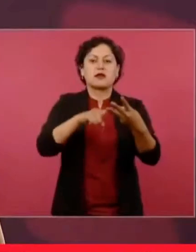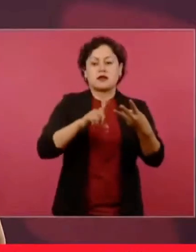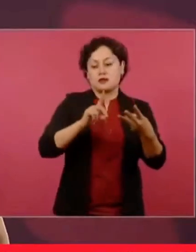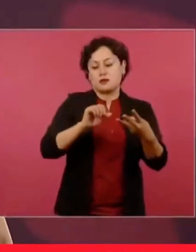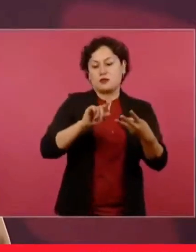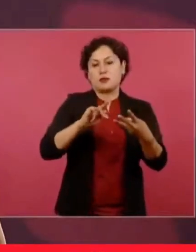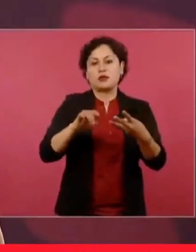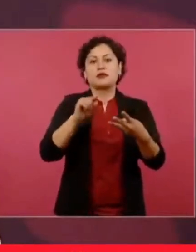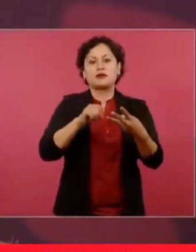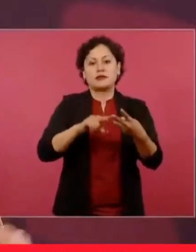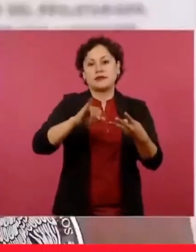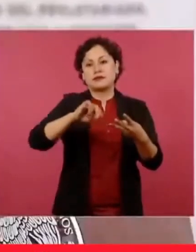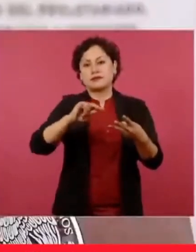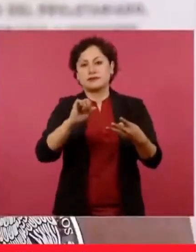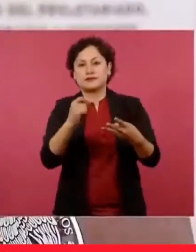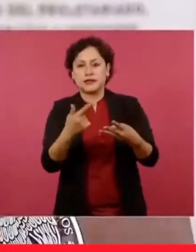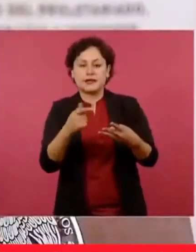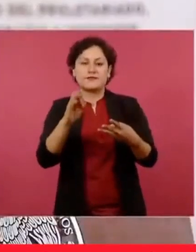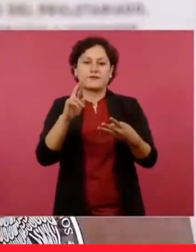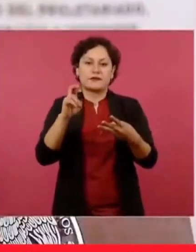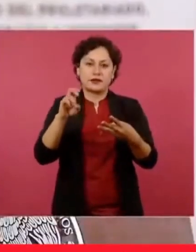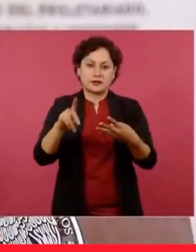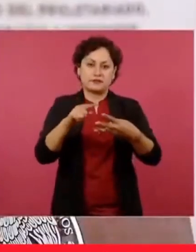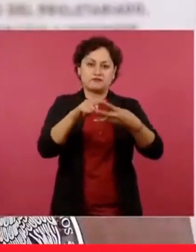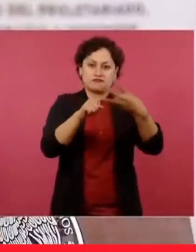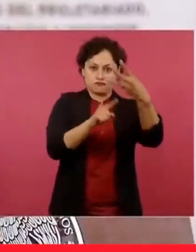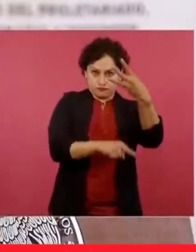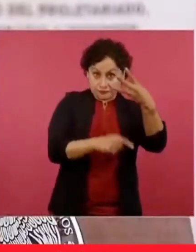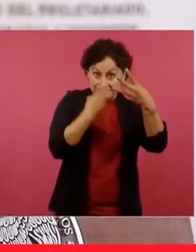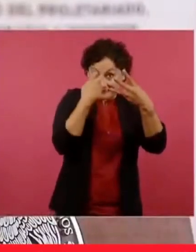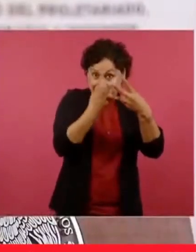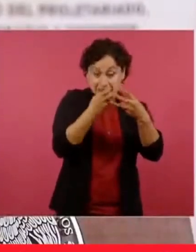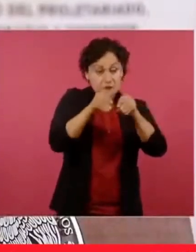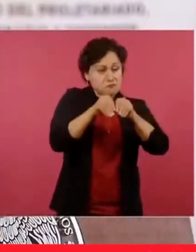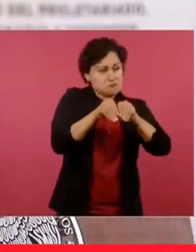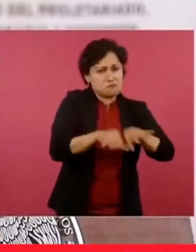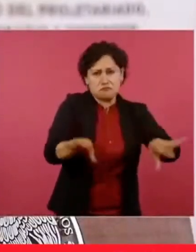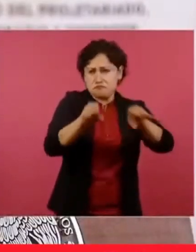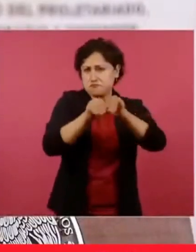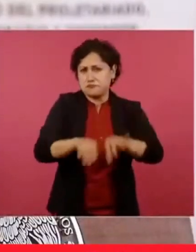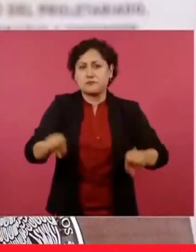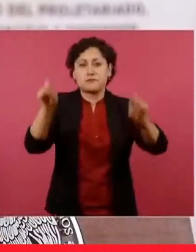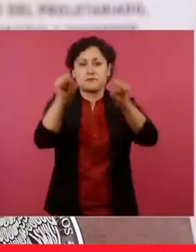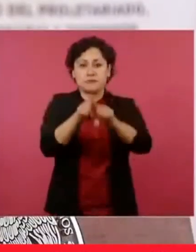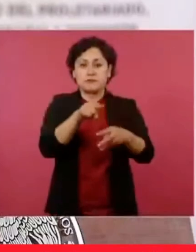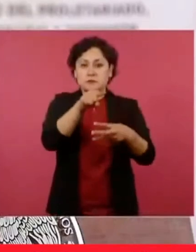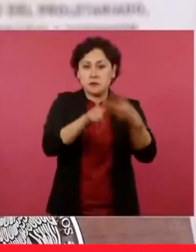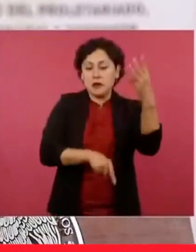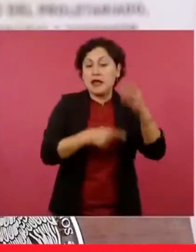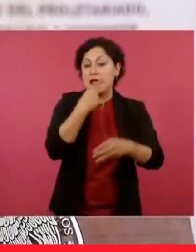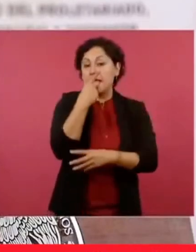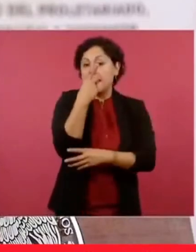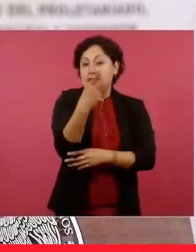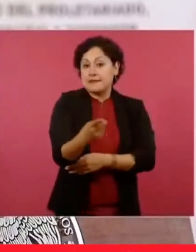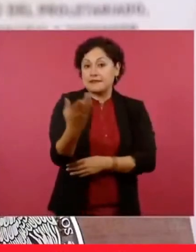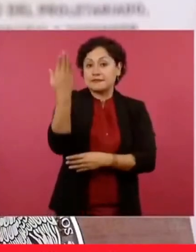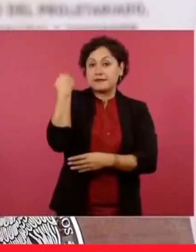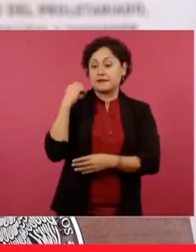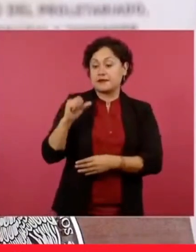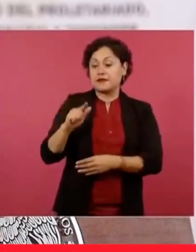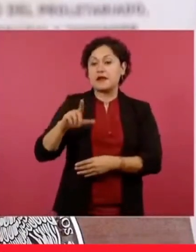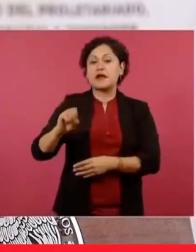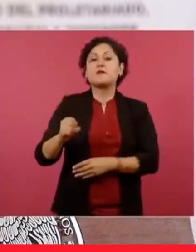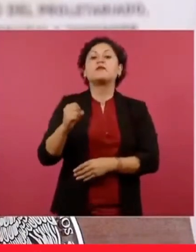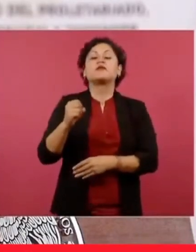en Inside Crime. Todos mencionan, sin presentar pruebas, que en la campaña de 2006 Andrés Manuel López Obrador recibió dinero